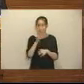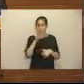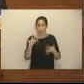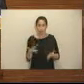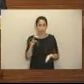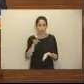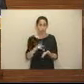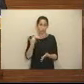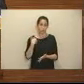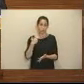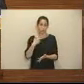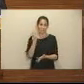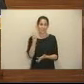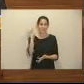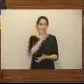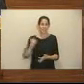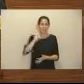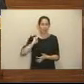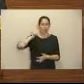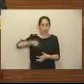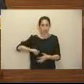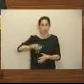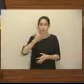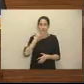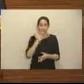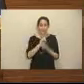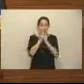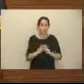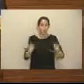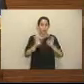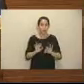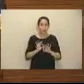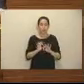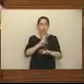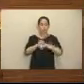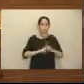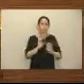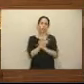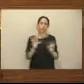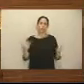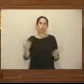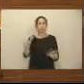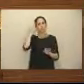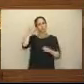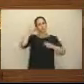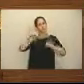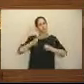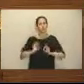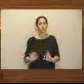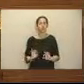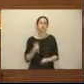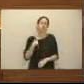en el que llevamos viviendo desde los últimos 30 años, sin que nada cambie, sin que nada se modifique. Y ya sé que volverá usted a